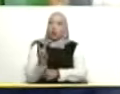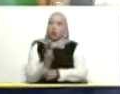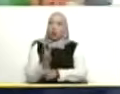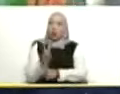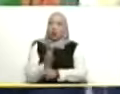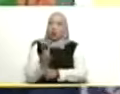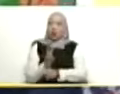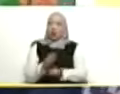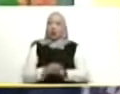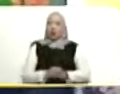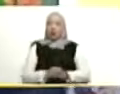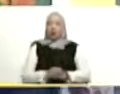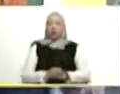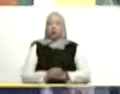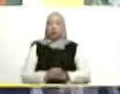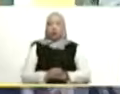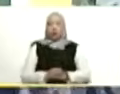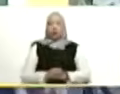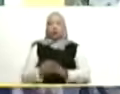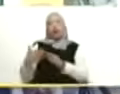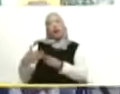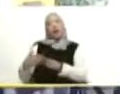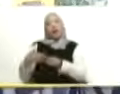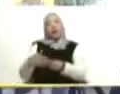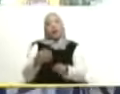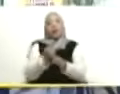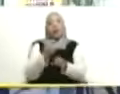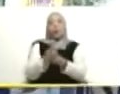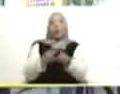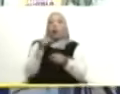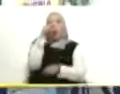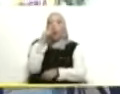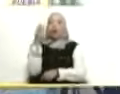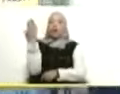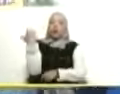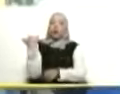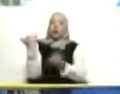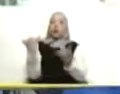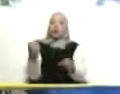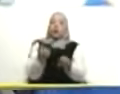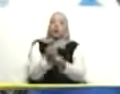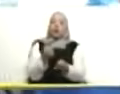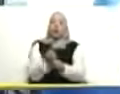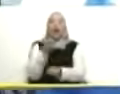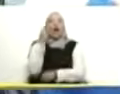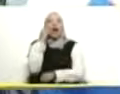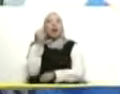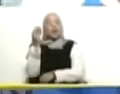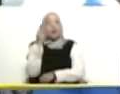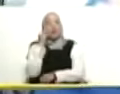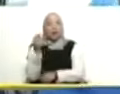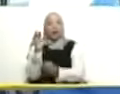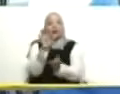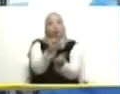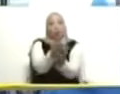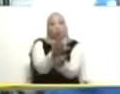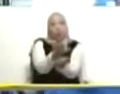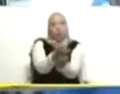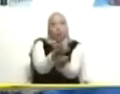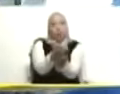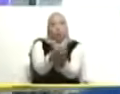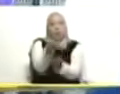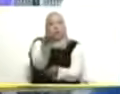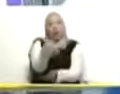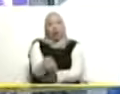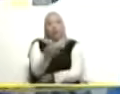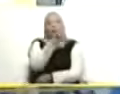una producción de 27.800 animales, lo que fue el año pasado. Tenemos una experiencia en el estado Nueva Esparta y también en el estado